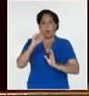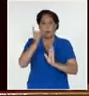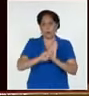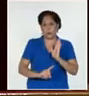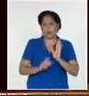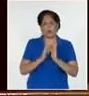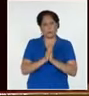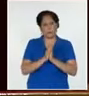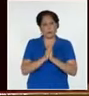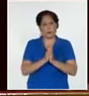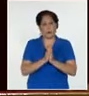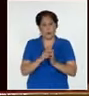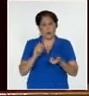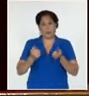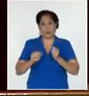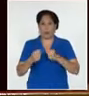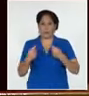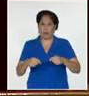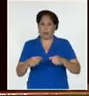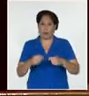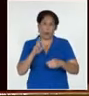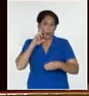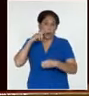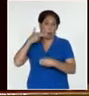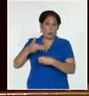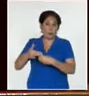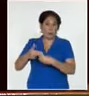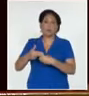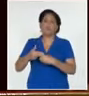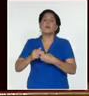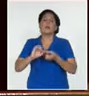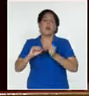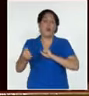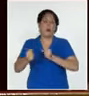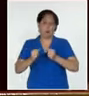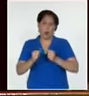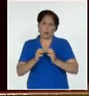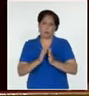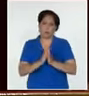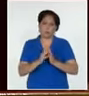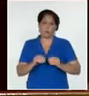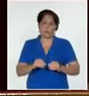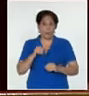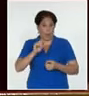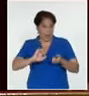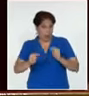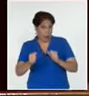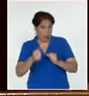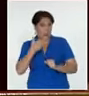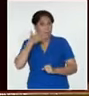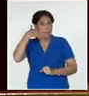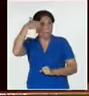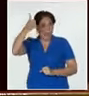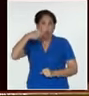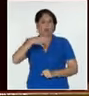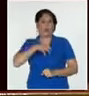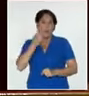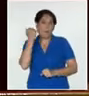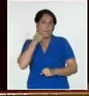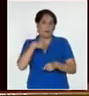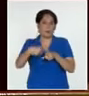más racionalmente en el uso de la energía y los portadores energéticos. Ahorrando más, tendremos